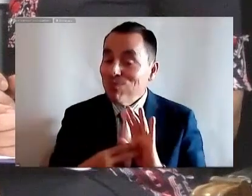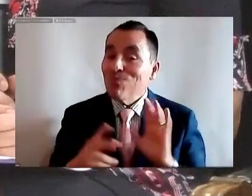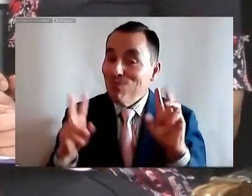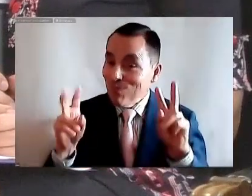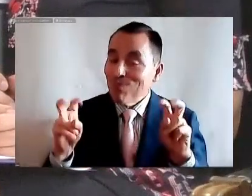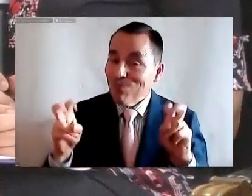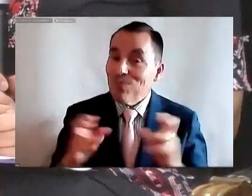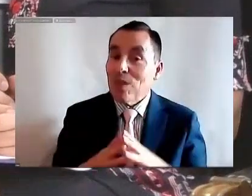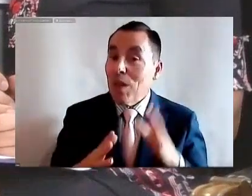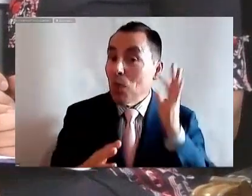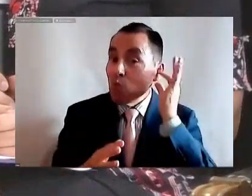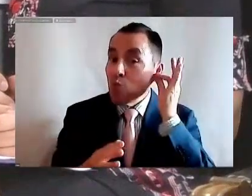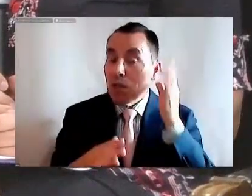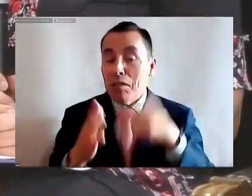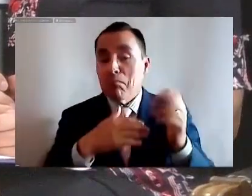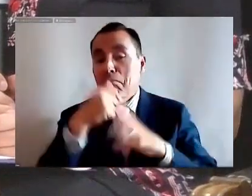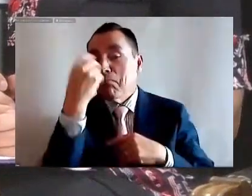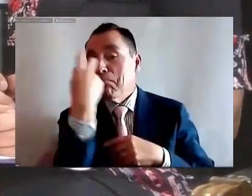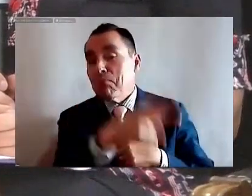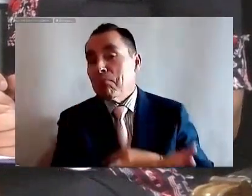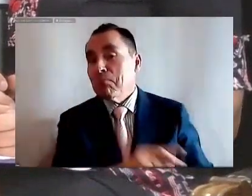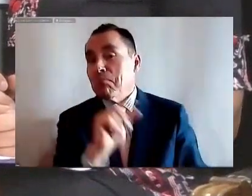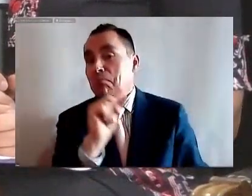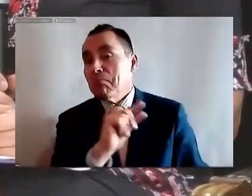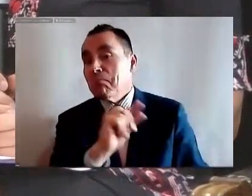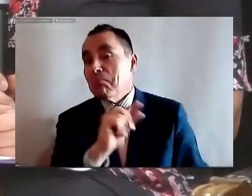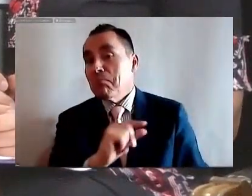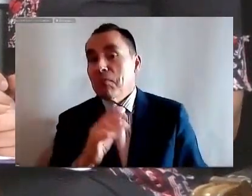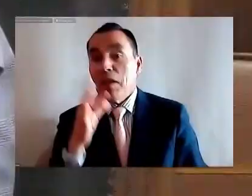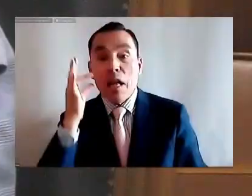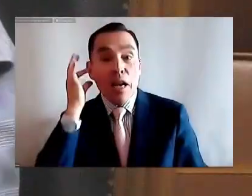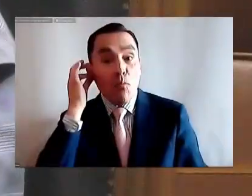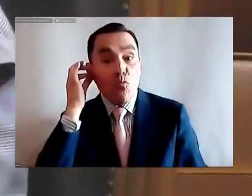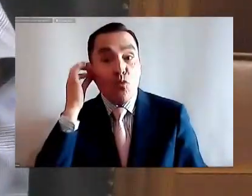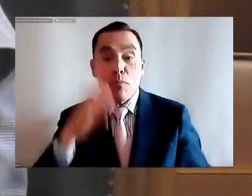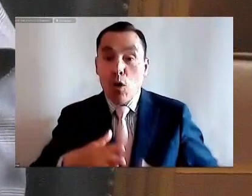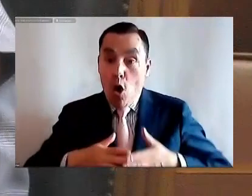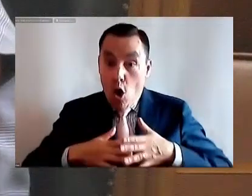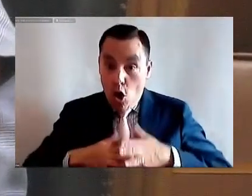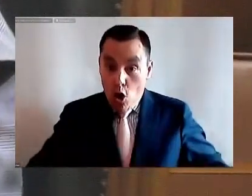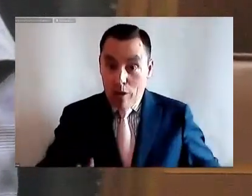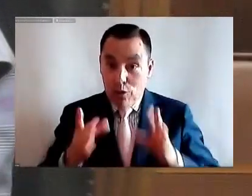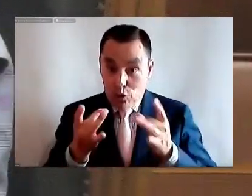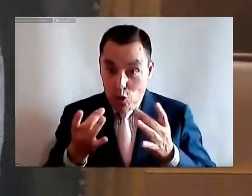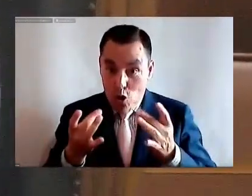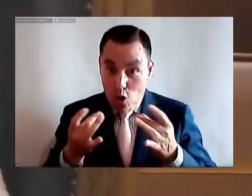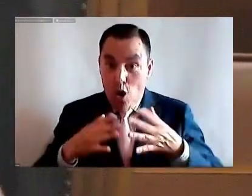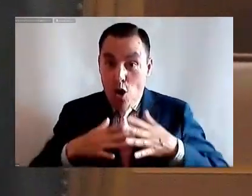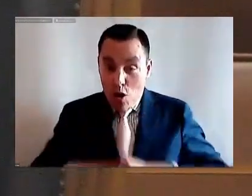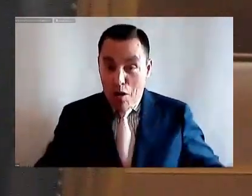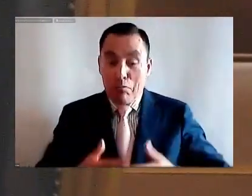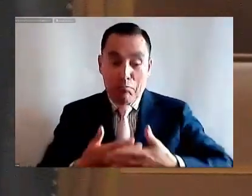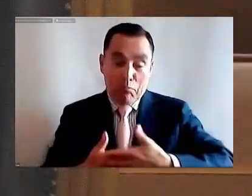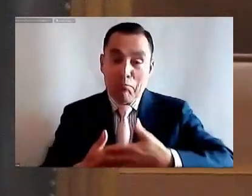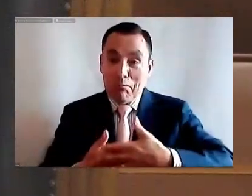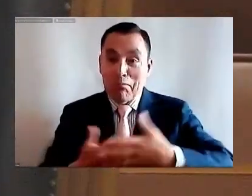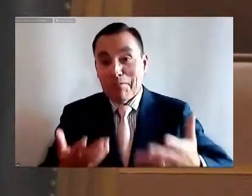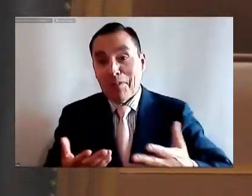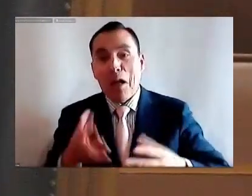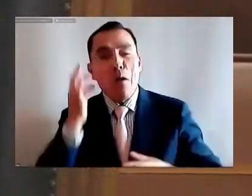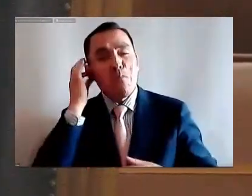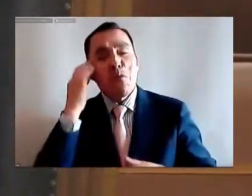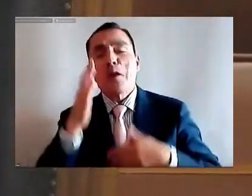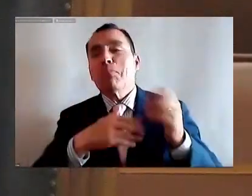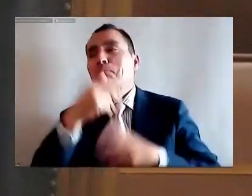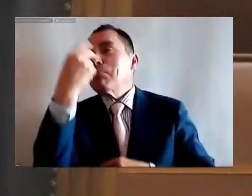mujeres nomás. O sea, todos lo hemos visto, ¿cierto? O sea, desde el parto, con los dolores del parto, ¿no? O sea, bueno, eso es... Para eso están las mujeres,